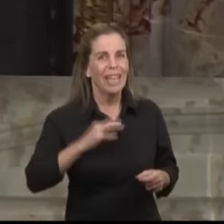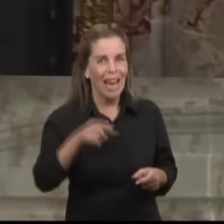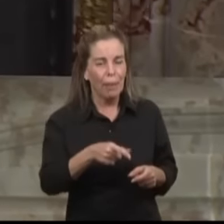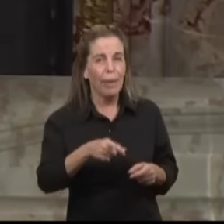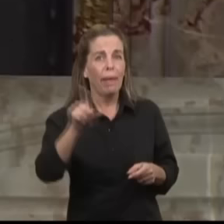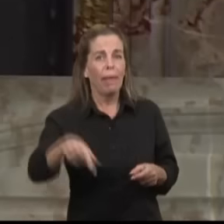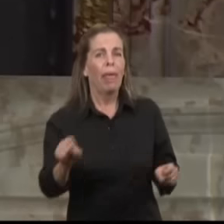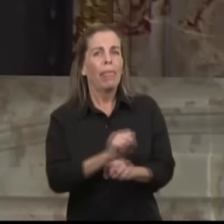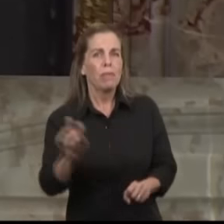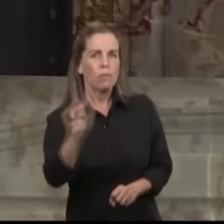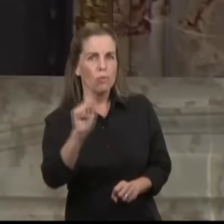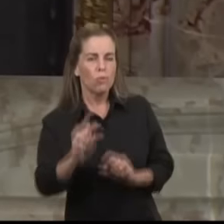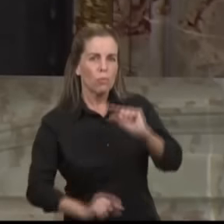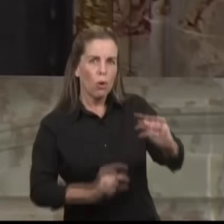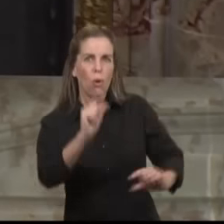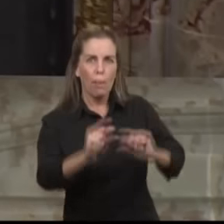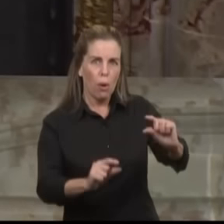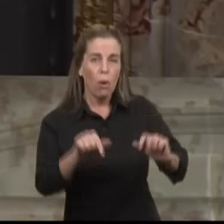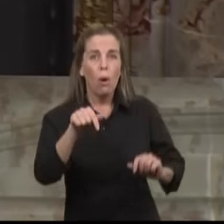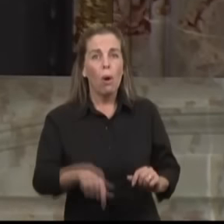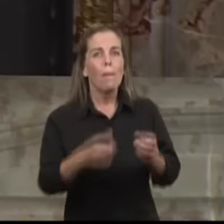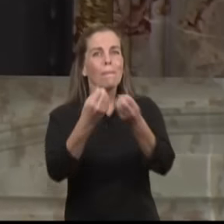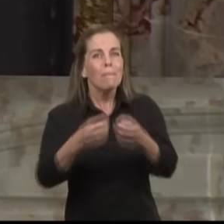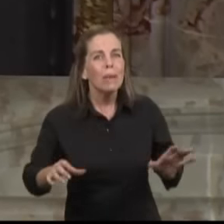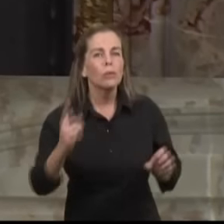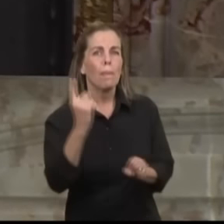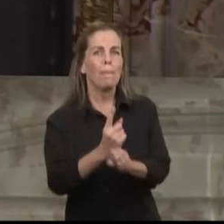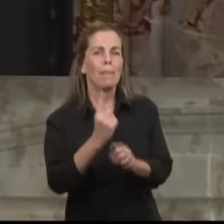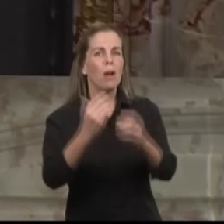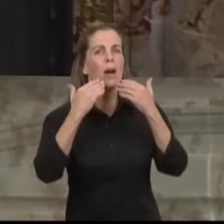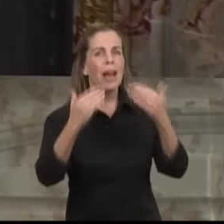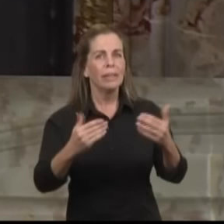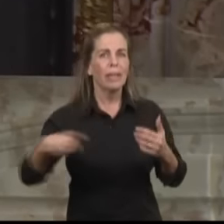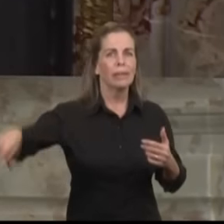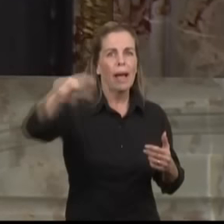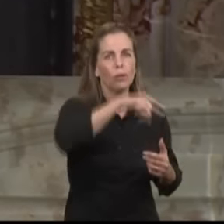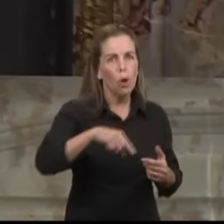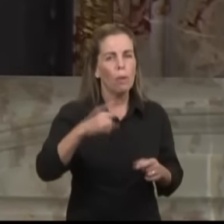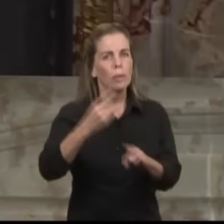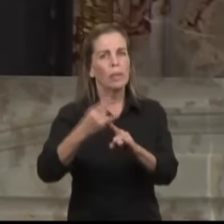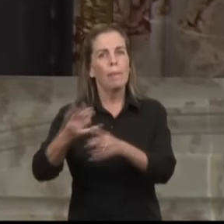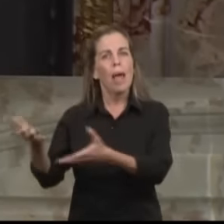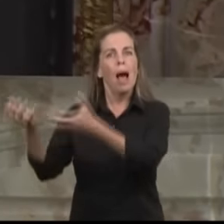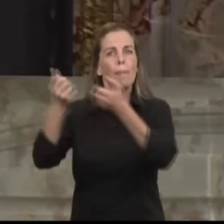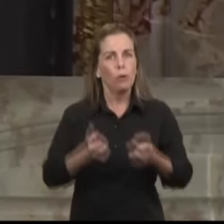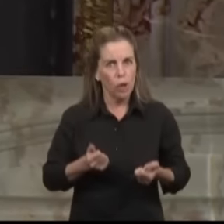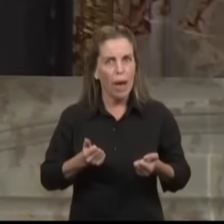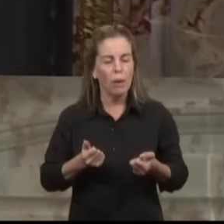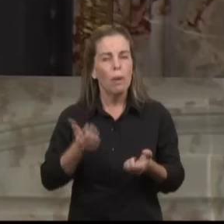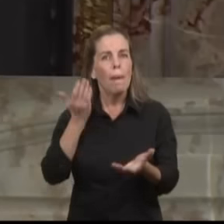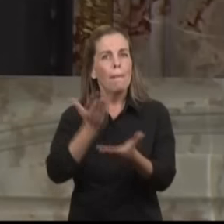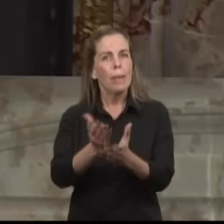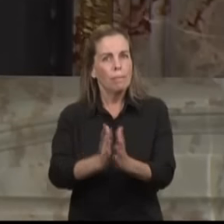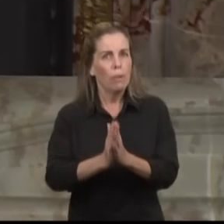mañana. Hoy quiero comenzar por agradecerles una vez más por apoyarnos en el rumbo que hemos trazado y pedirles que no se